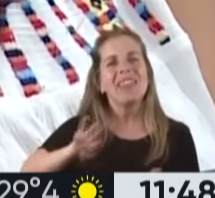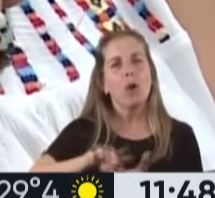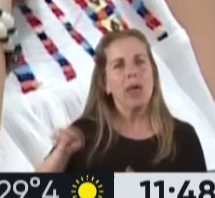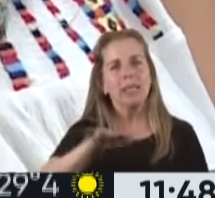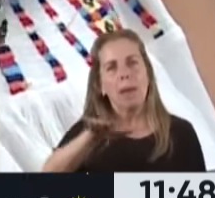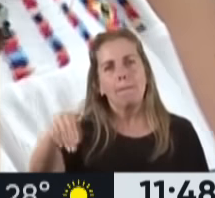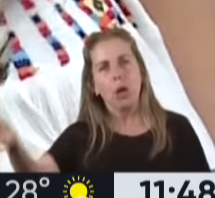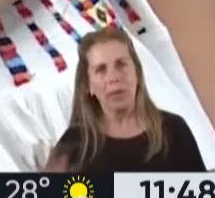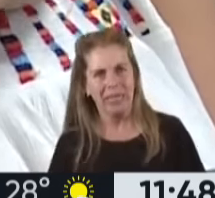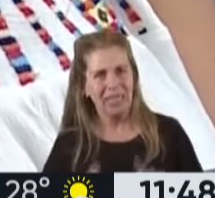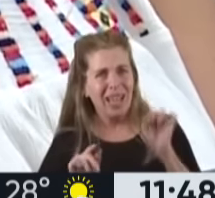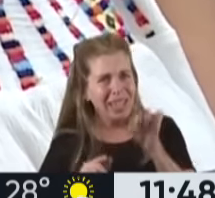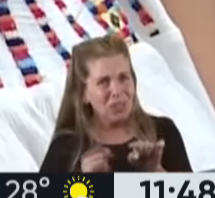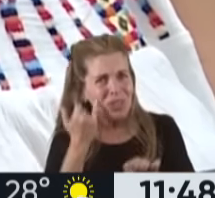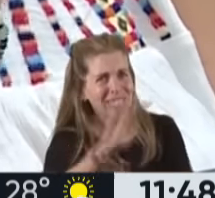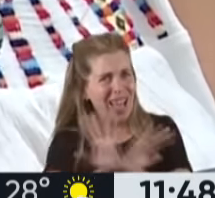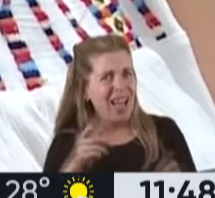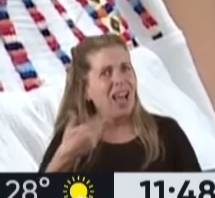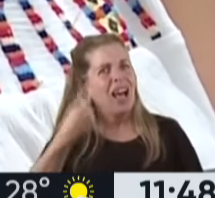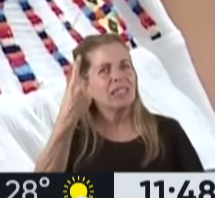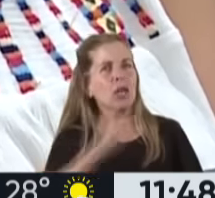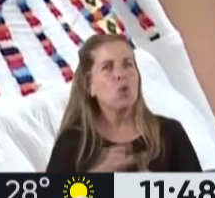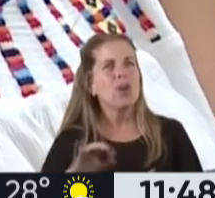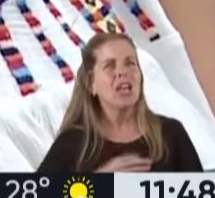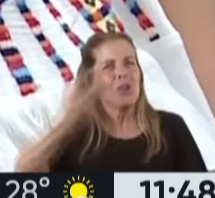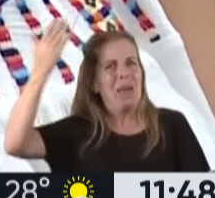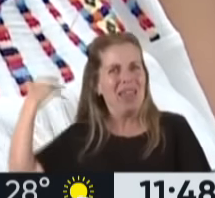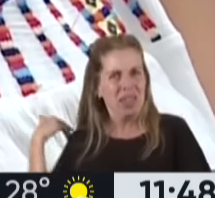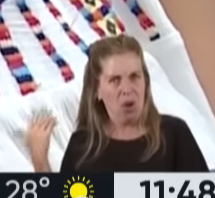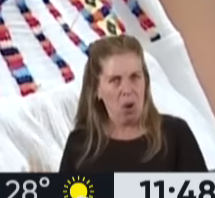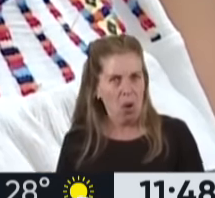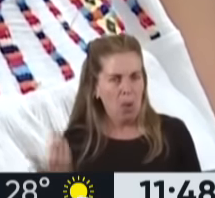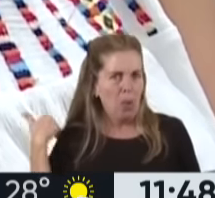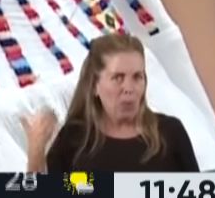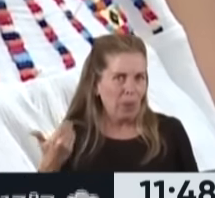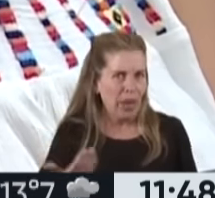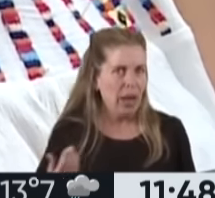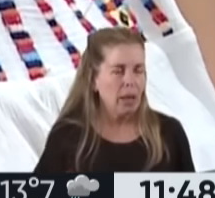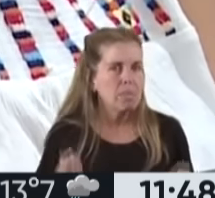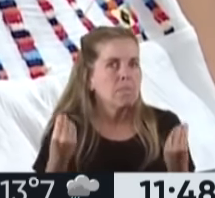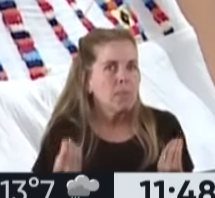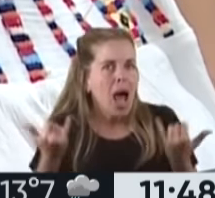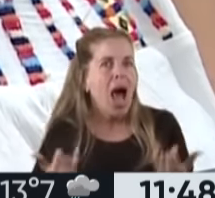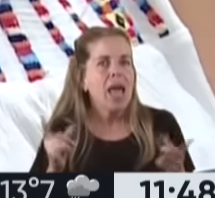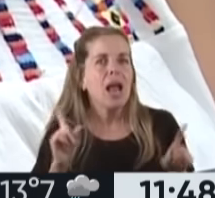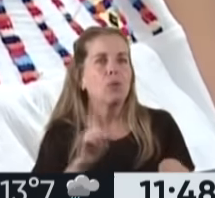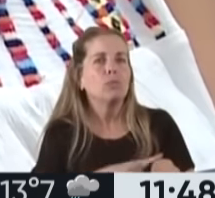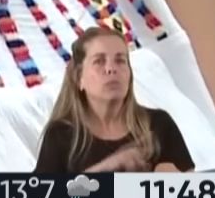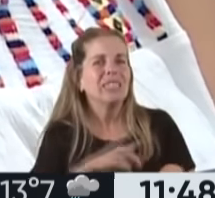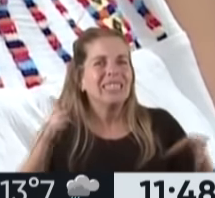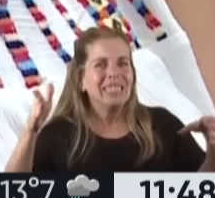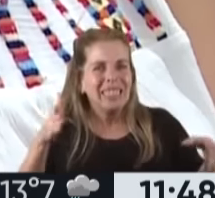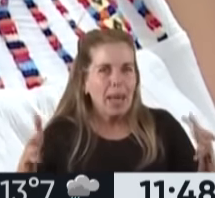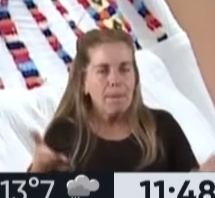al menos 1 año y medio, desde hace bastante. Si prevén alguna medida, algún plazo en específico como para recibir